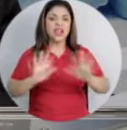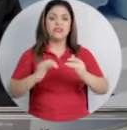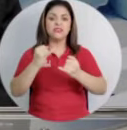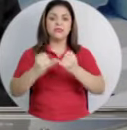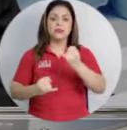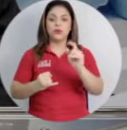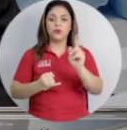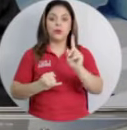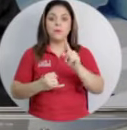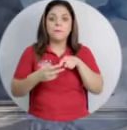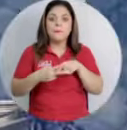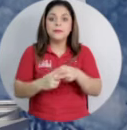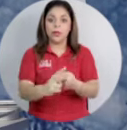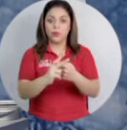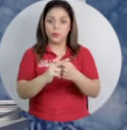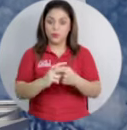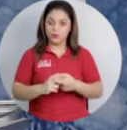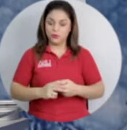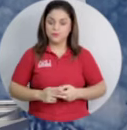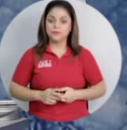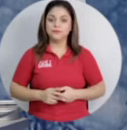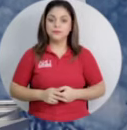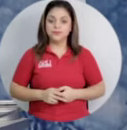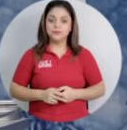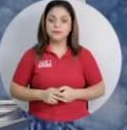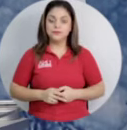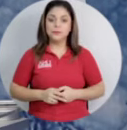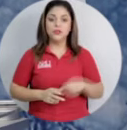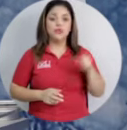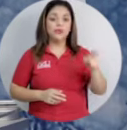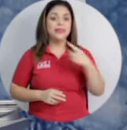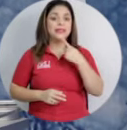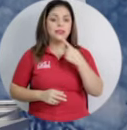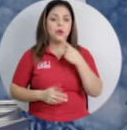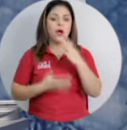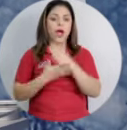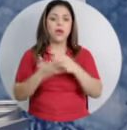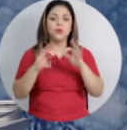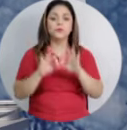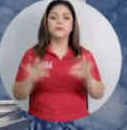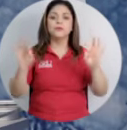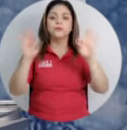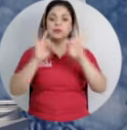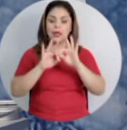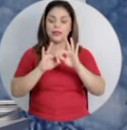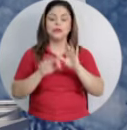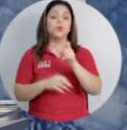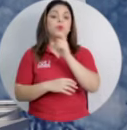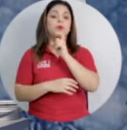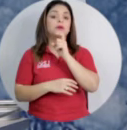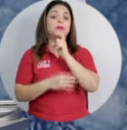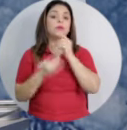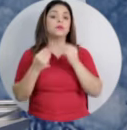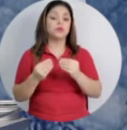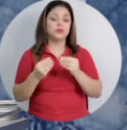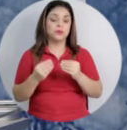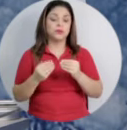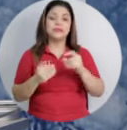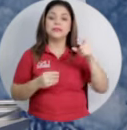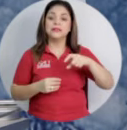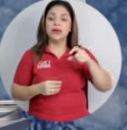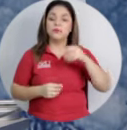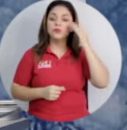comenzando. Sí, y usted dijo la palabra clave, Carlos, y creo que todos y todas lo sabemos, pero ¿cómo cuesta que, ¿verdad?,